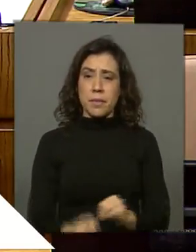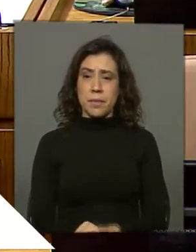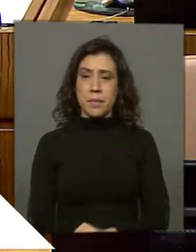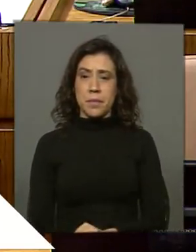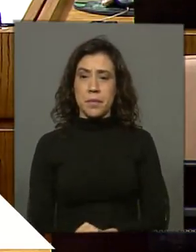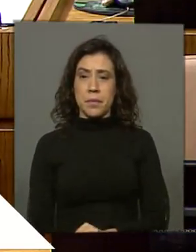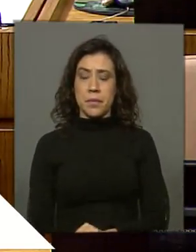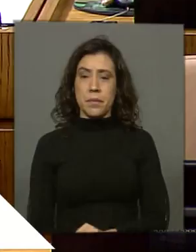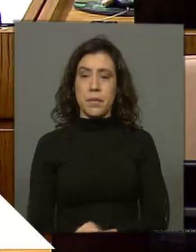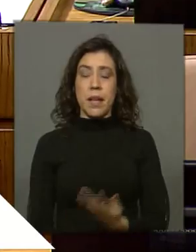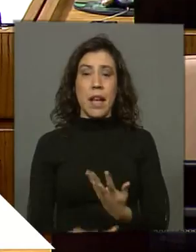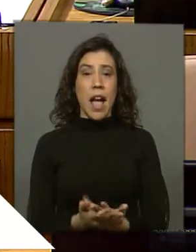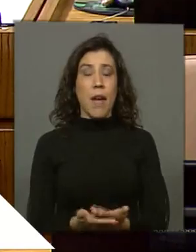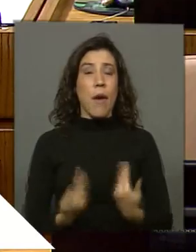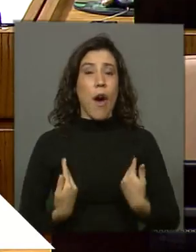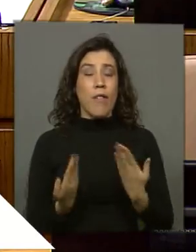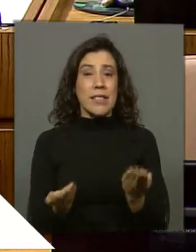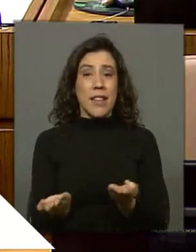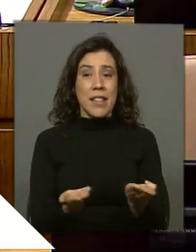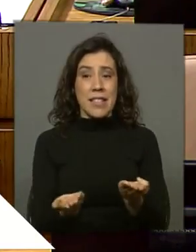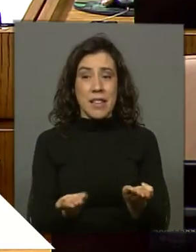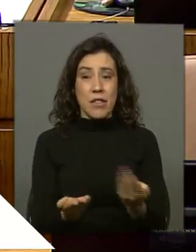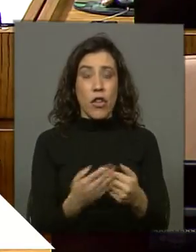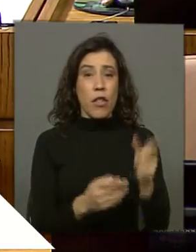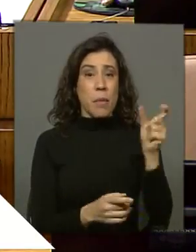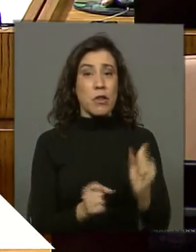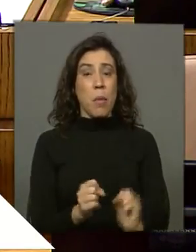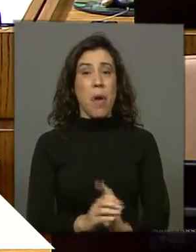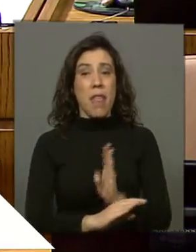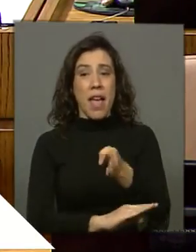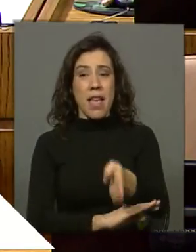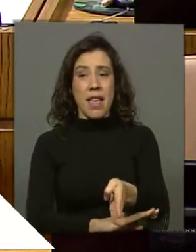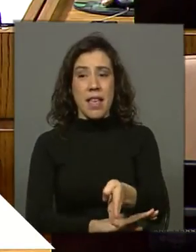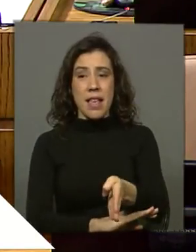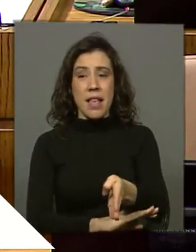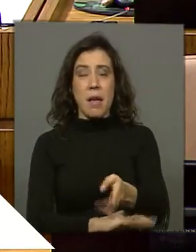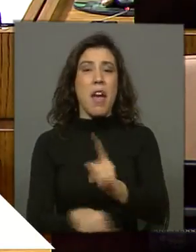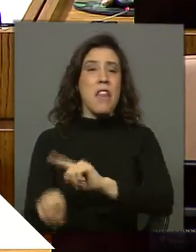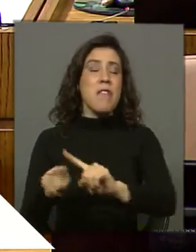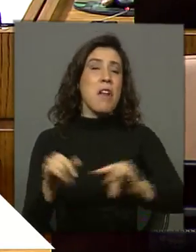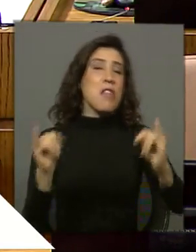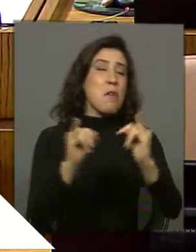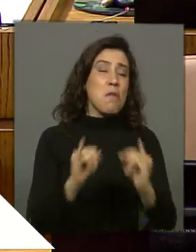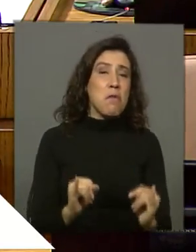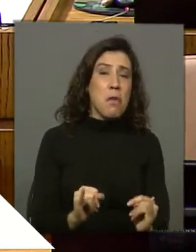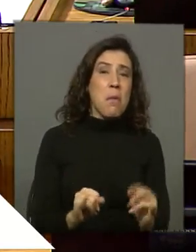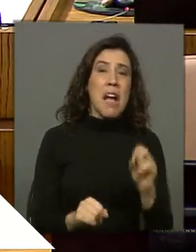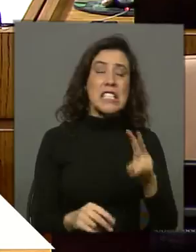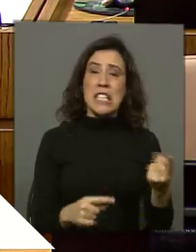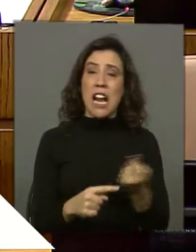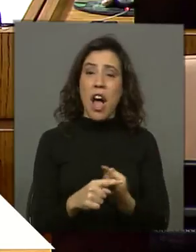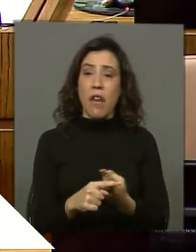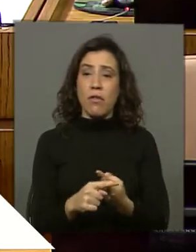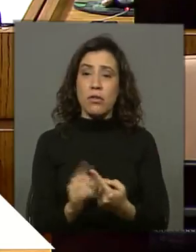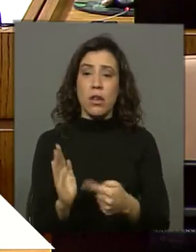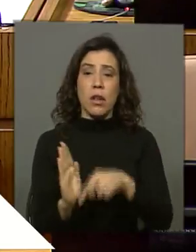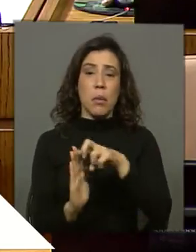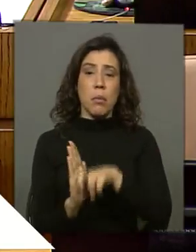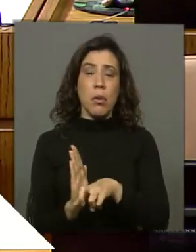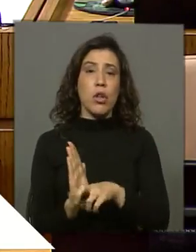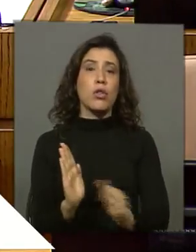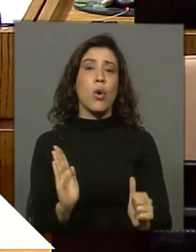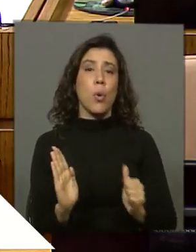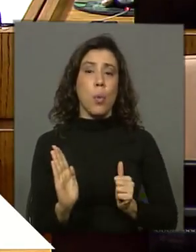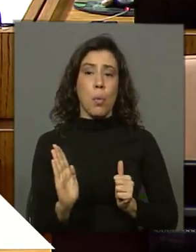objetivo final era que hubiese una prestación del servicio donde las personas pudiesen llegar por distintas vías sin abuso este proyecto lo